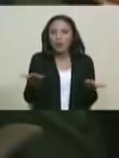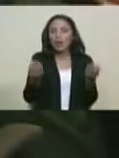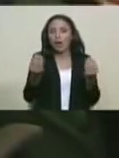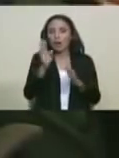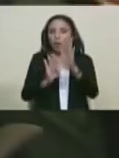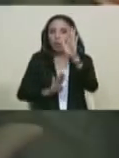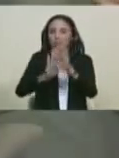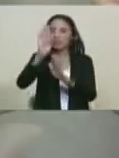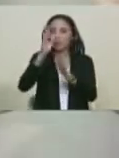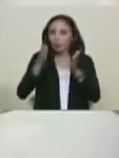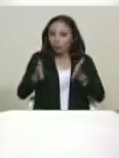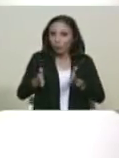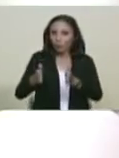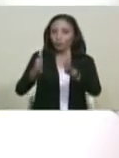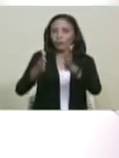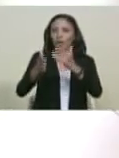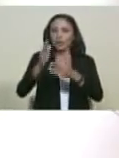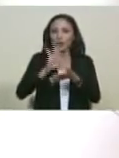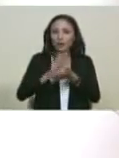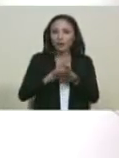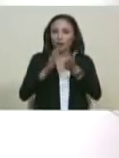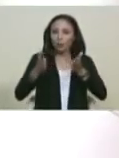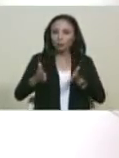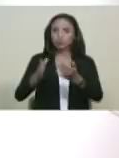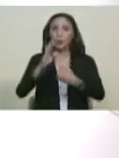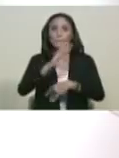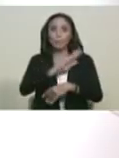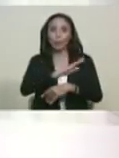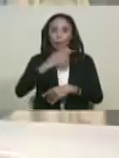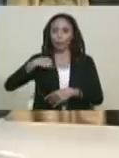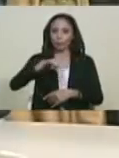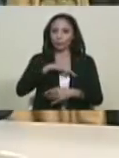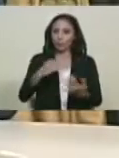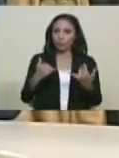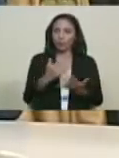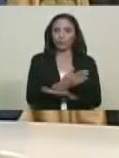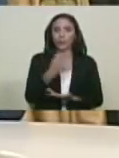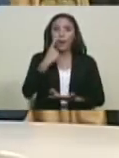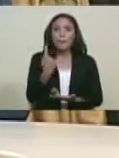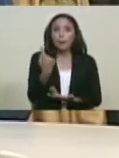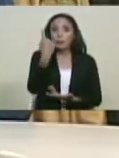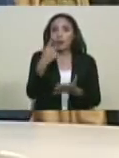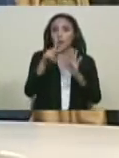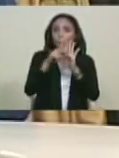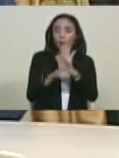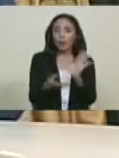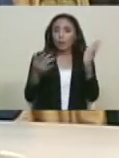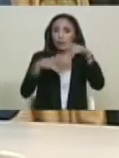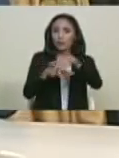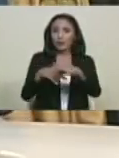endógenos soberano propio así que por primera vez tenemos un programa integral